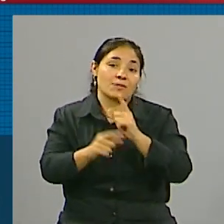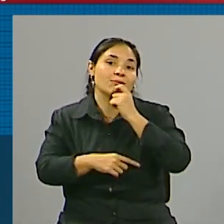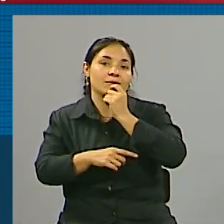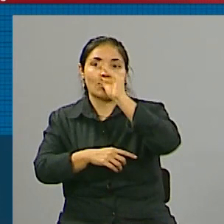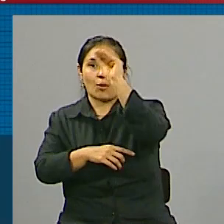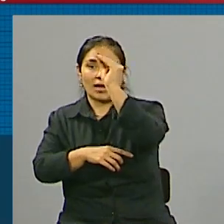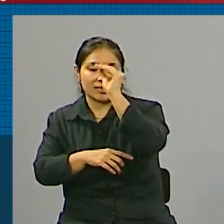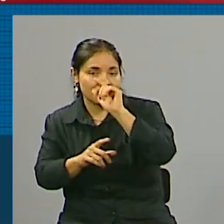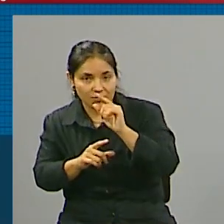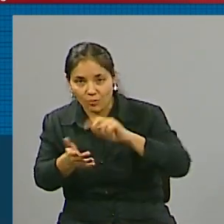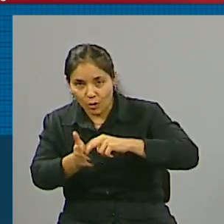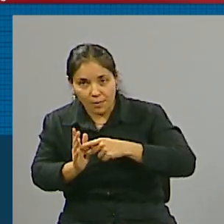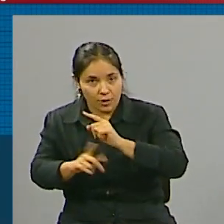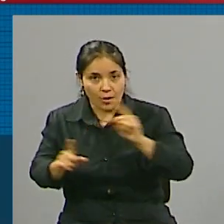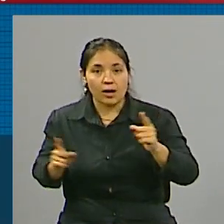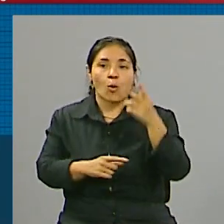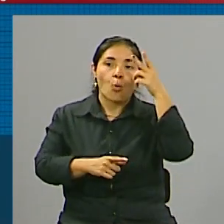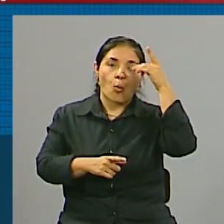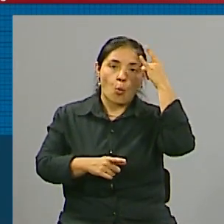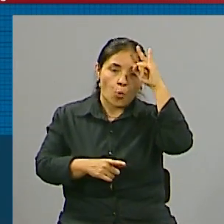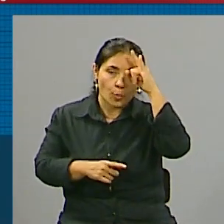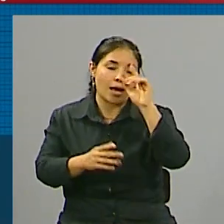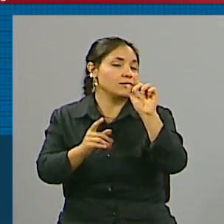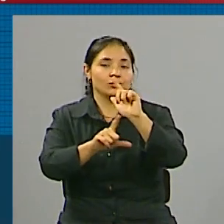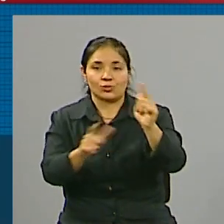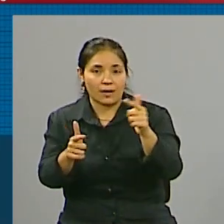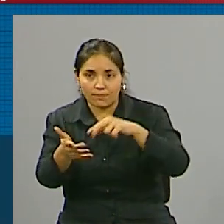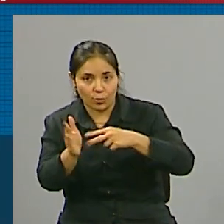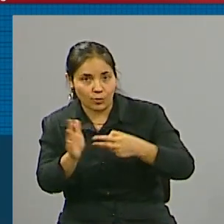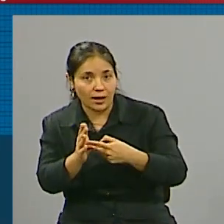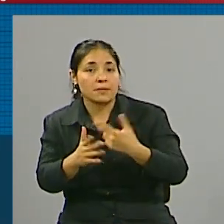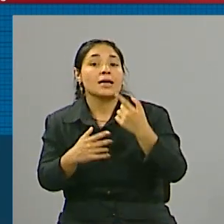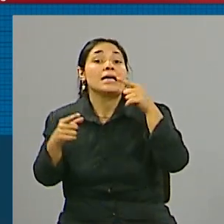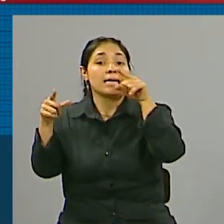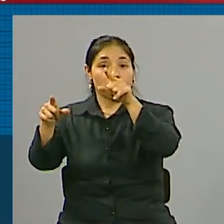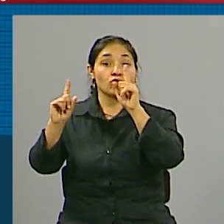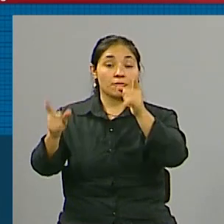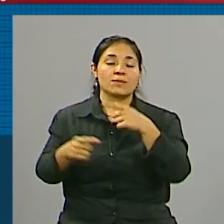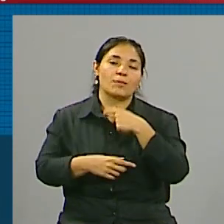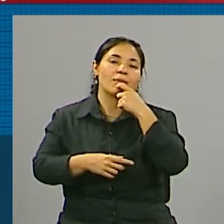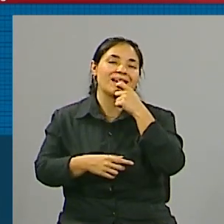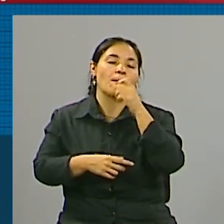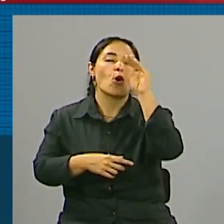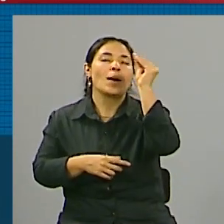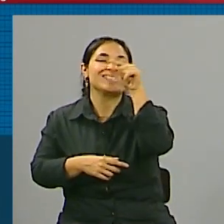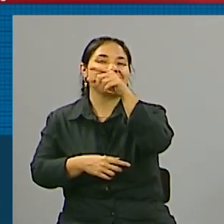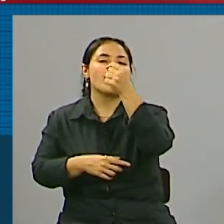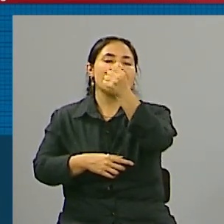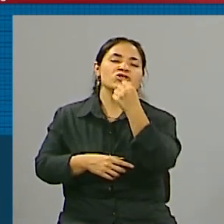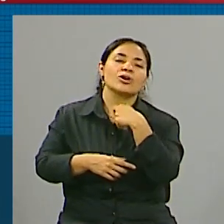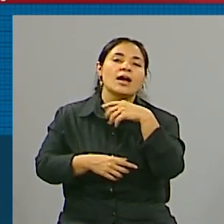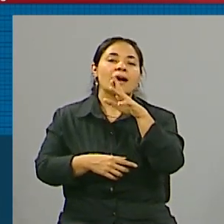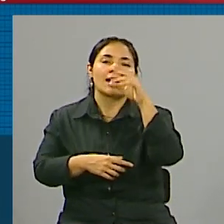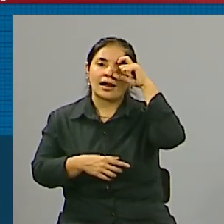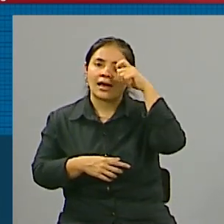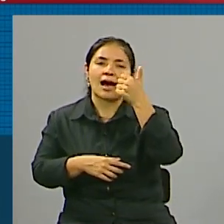tiene, Uruguay no lo tiene. Y por ello han podido acumular en los periodos más prósperos, ¿no?, sí, más